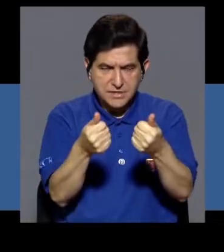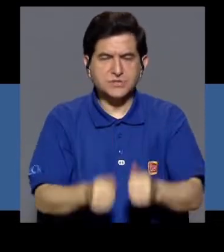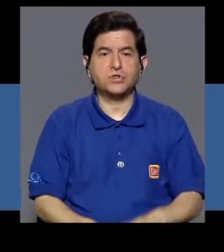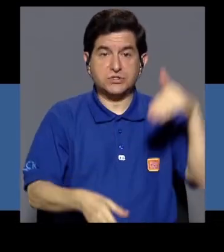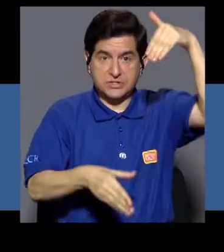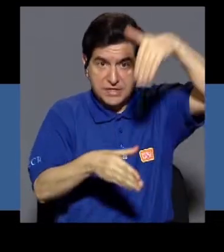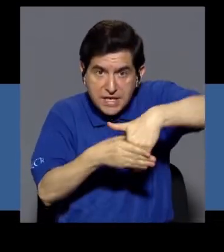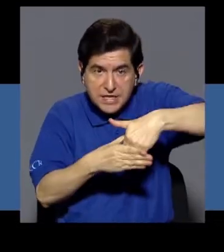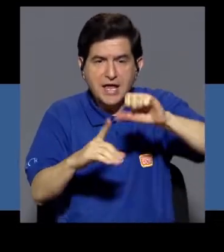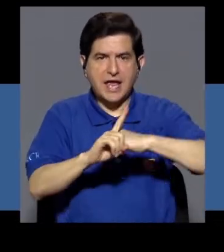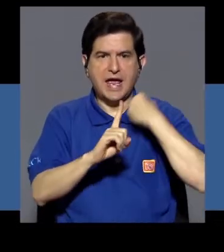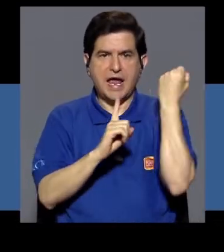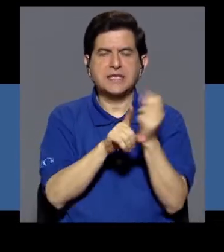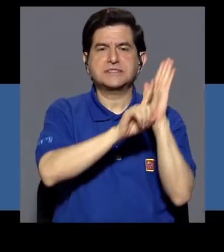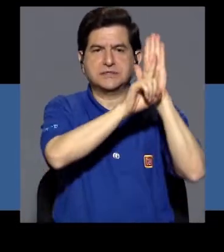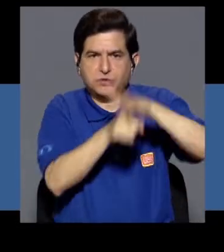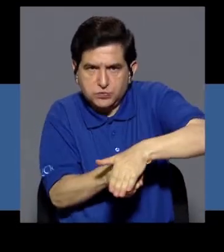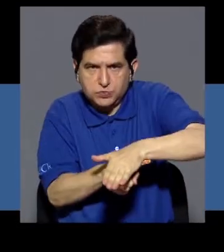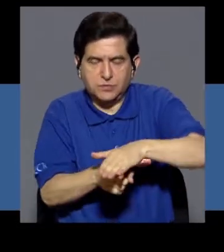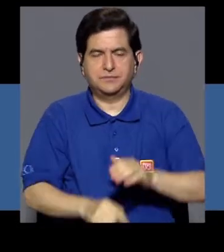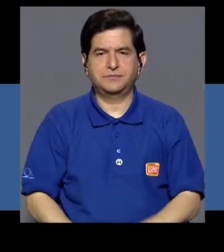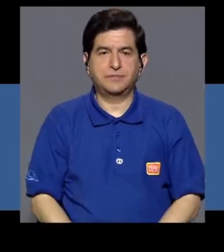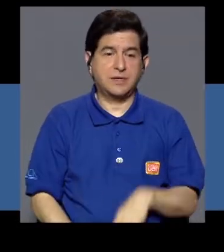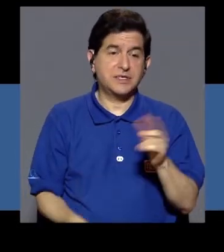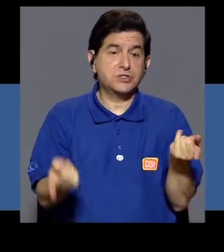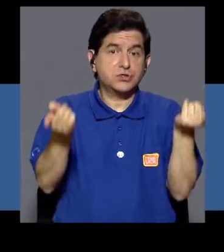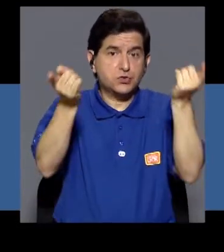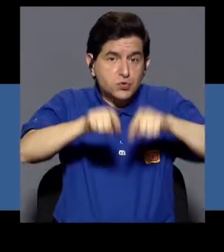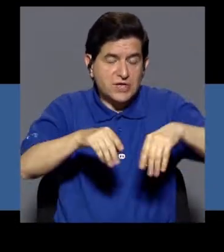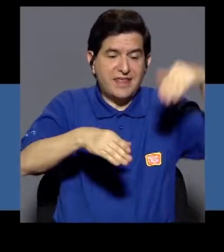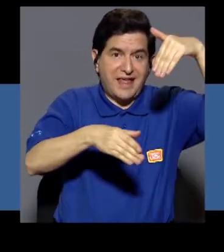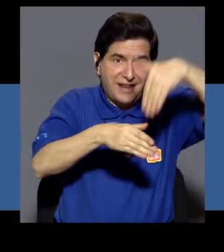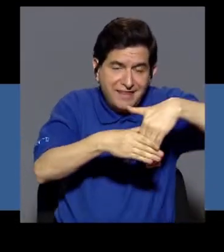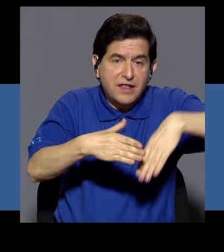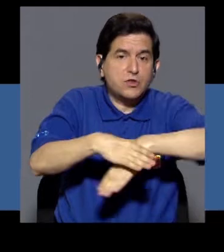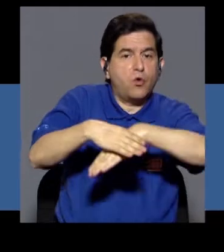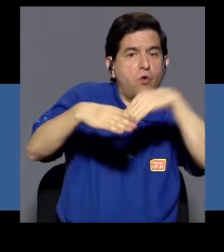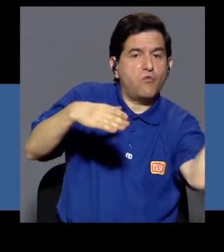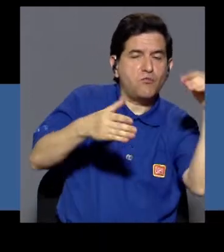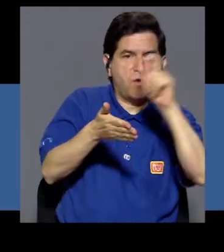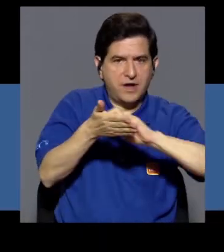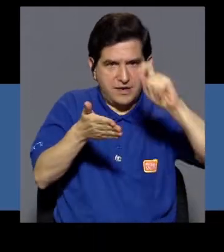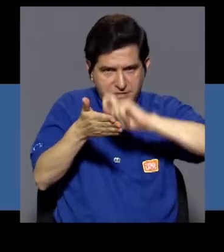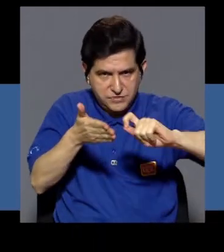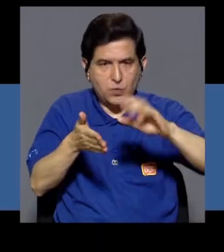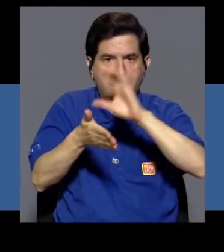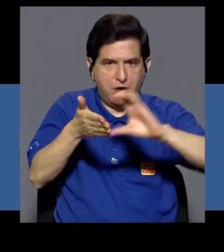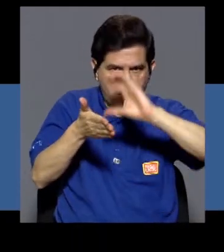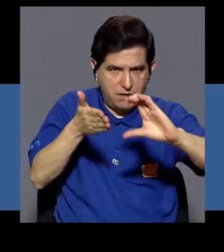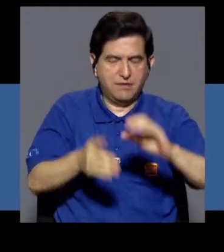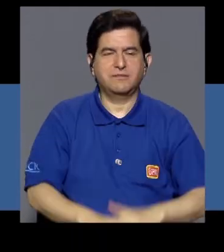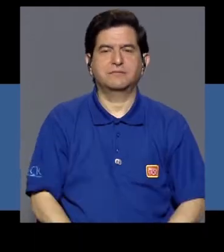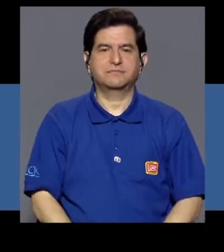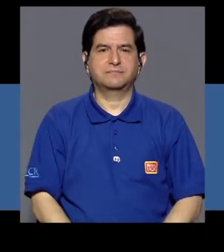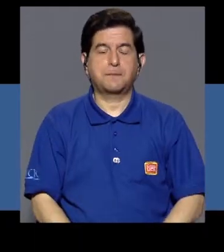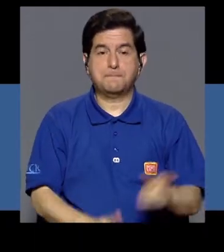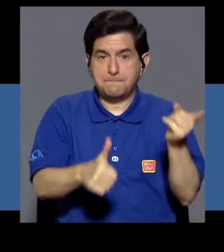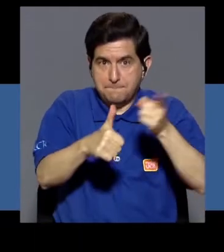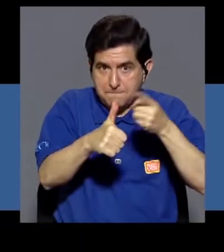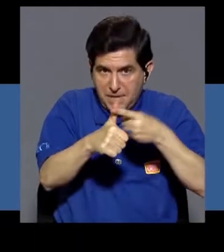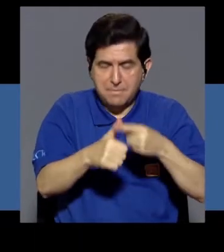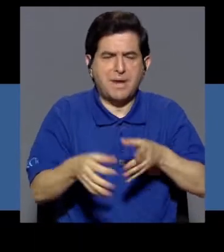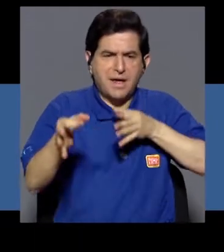procedimientos inmediatos para intervenir en una situación de bullying que ocurra tanto dentro como fuera del centro educativo.